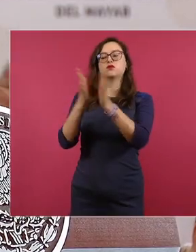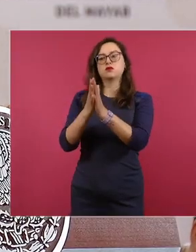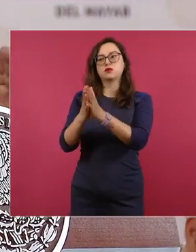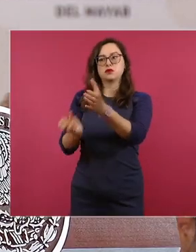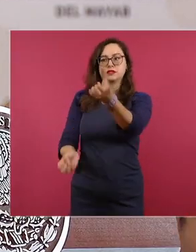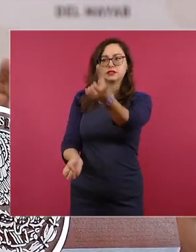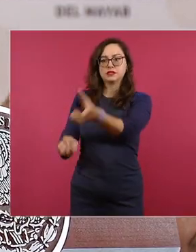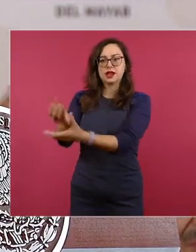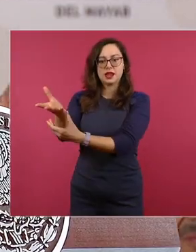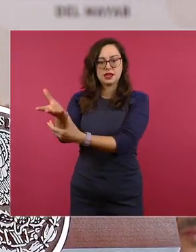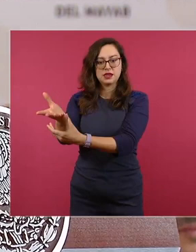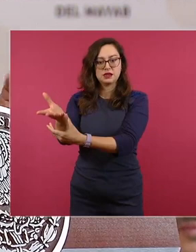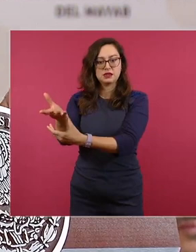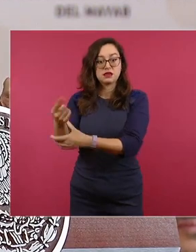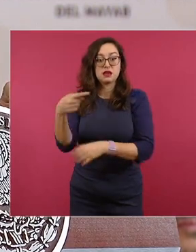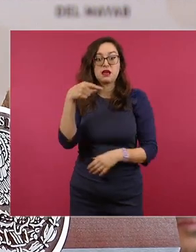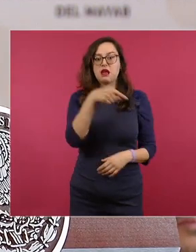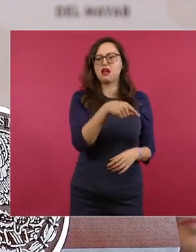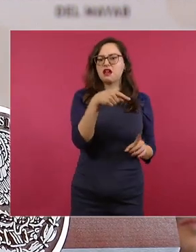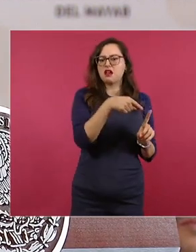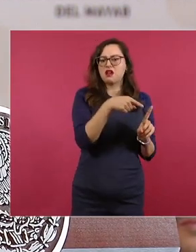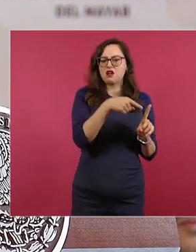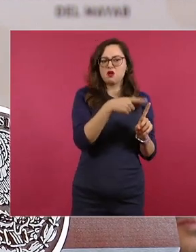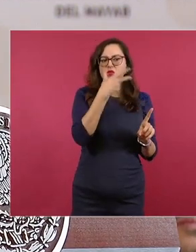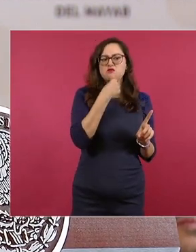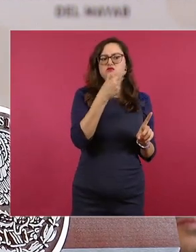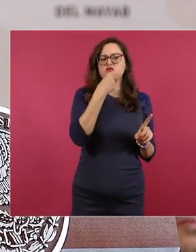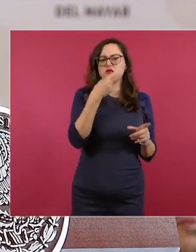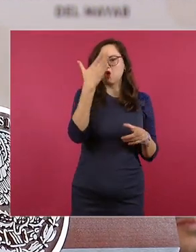Ya está hablando de que ya se liberó.